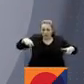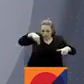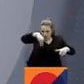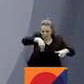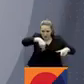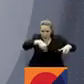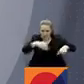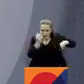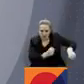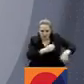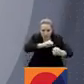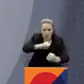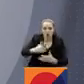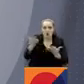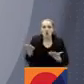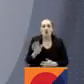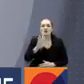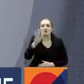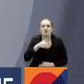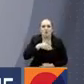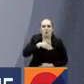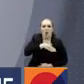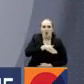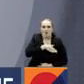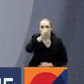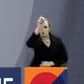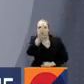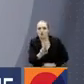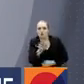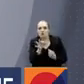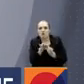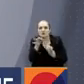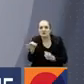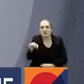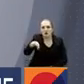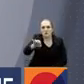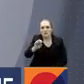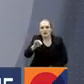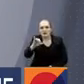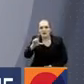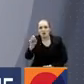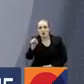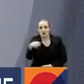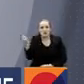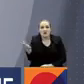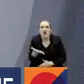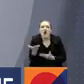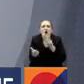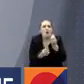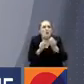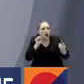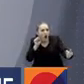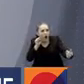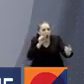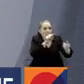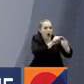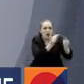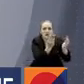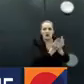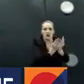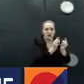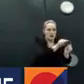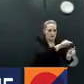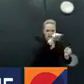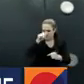en el municipio de Pinillos, un desecho que en medio de las inundaciones es el único recurso que les permite atravesar las aguas para llevarlos a sus